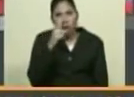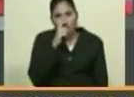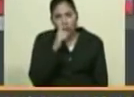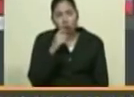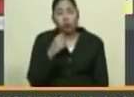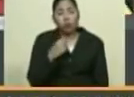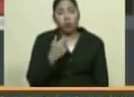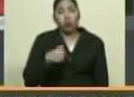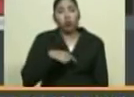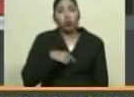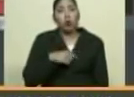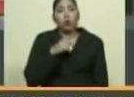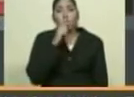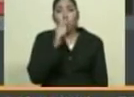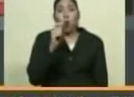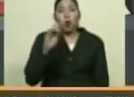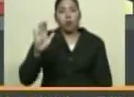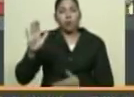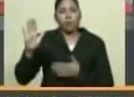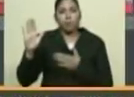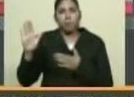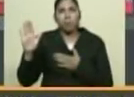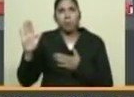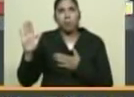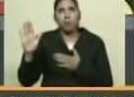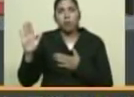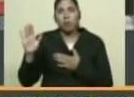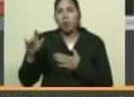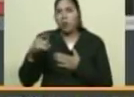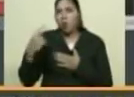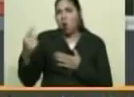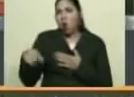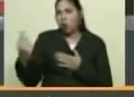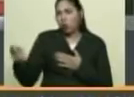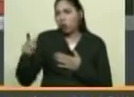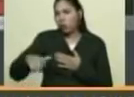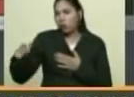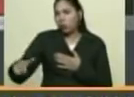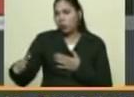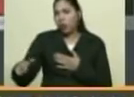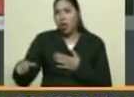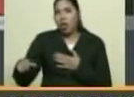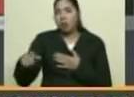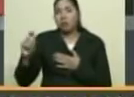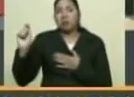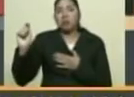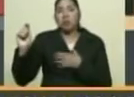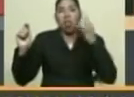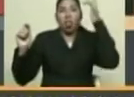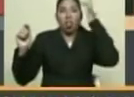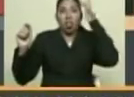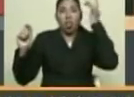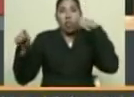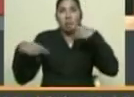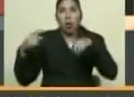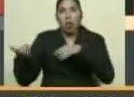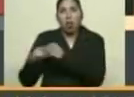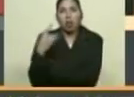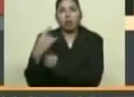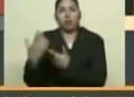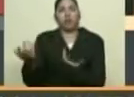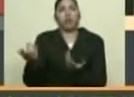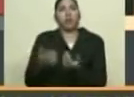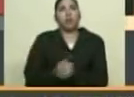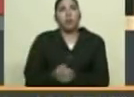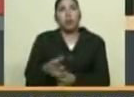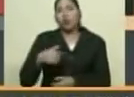comandante Chávez. Pero hubo otros que juraron y traicionaron, pero los que asumimos el juramento con el alma y con el corazón, aquí seguimos junto a